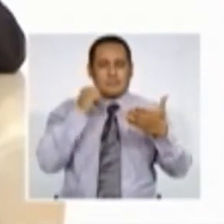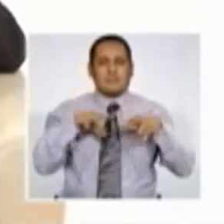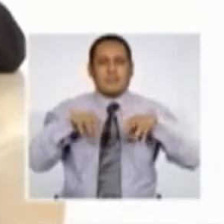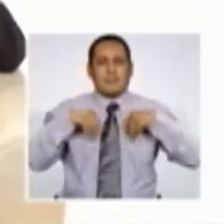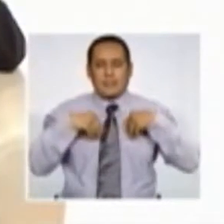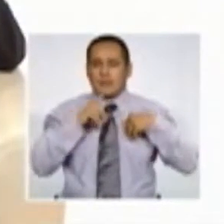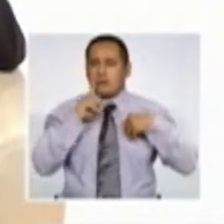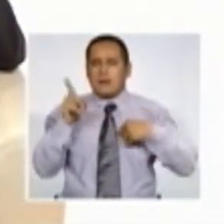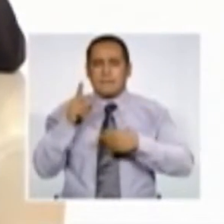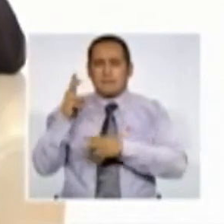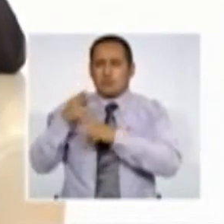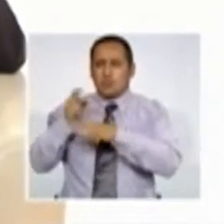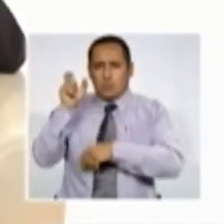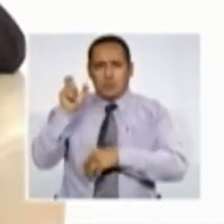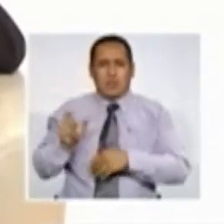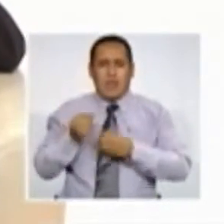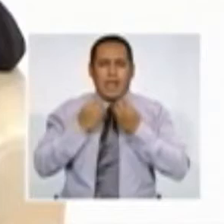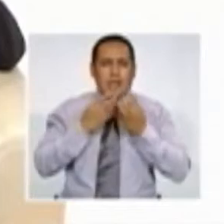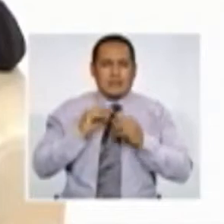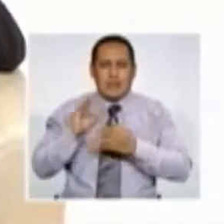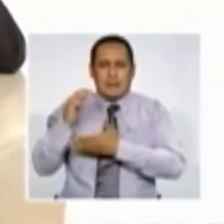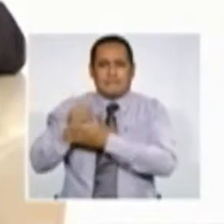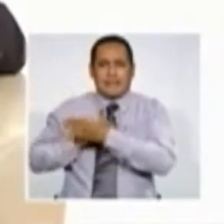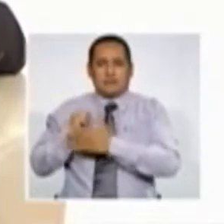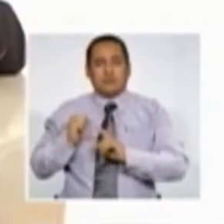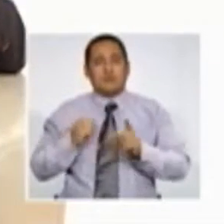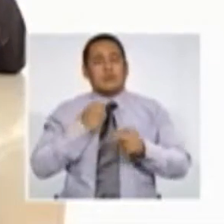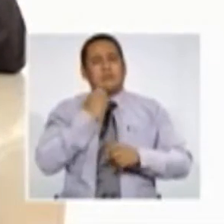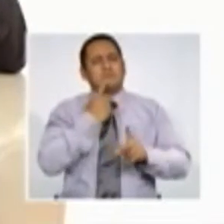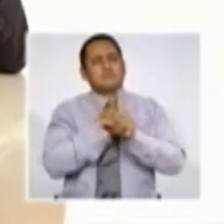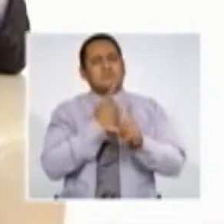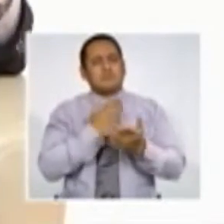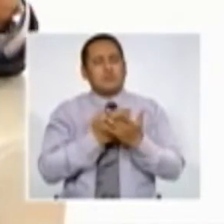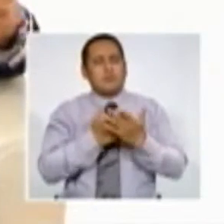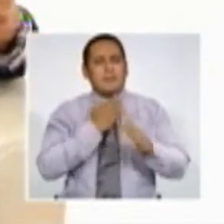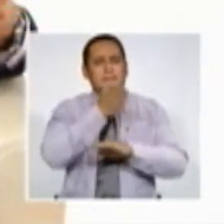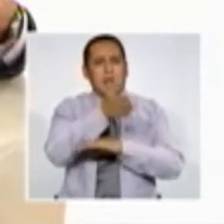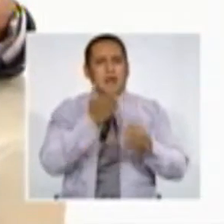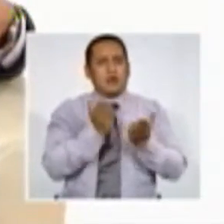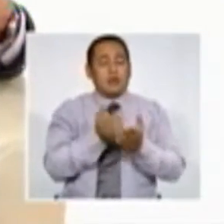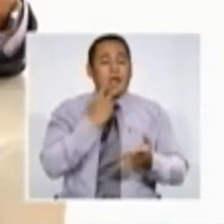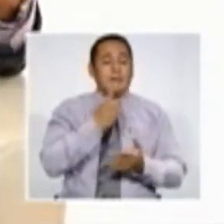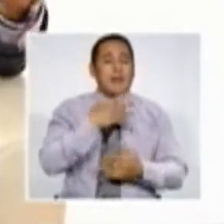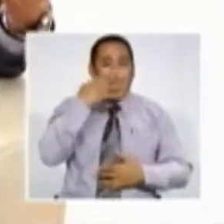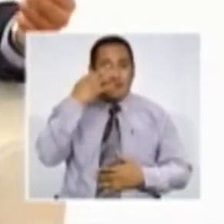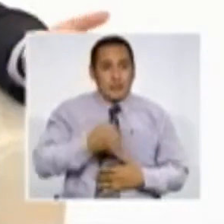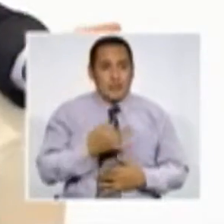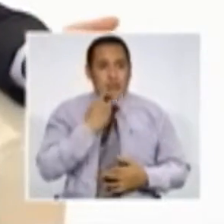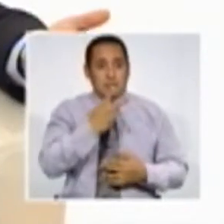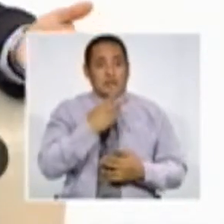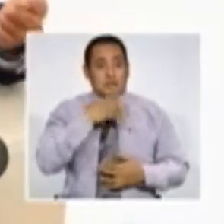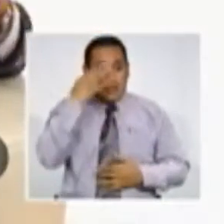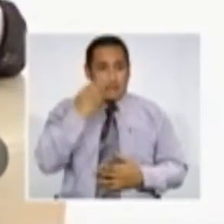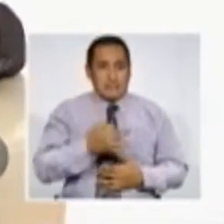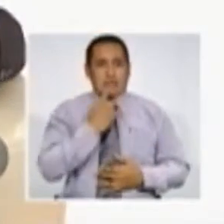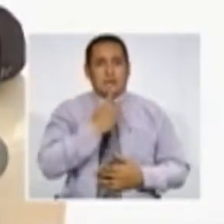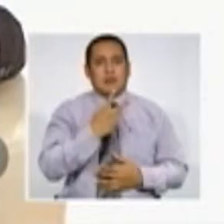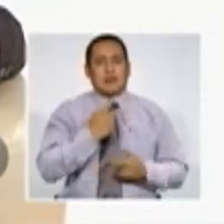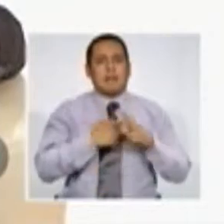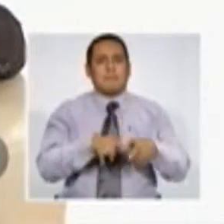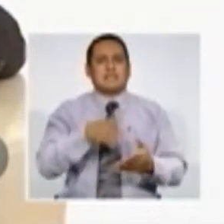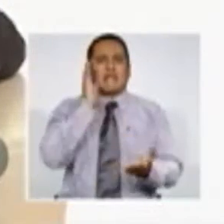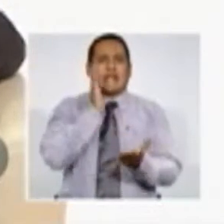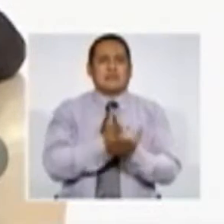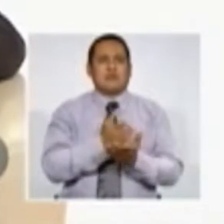obligación actuar de oficio, es decir, ir al colegio, verificar si esta denuncia es cierta y de